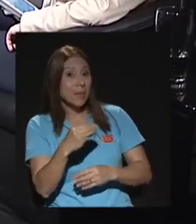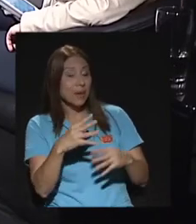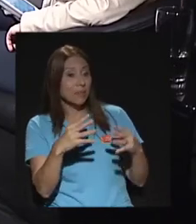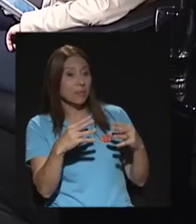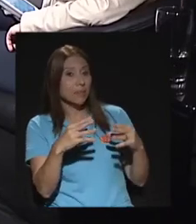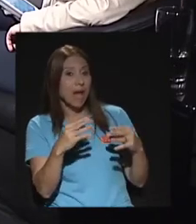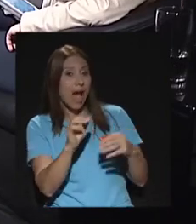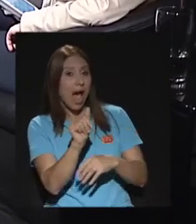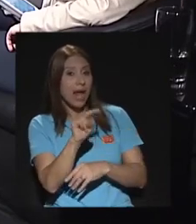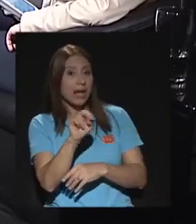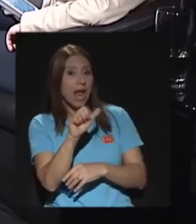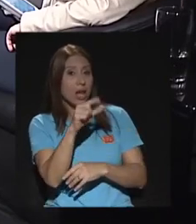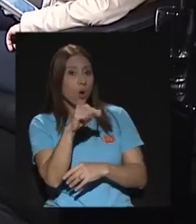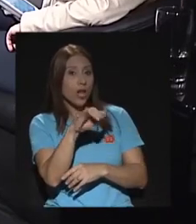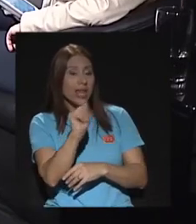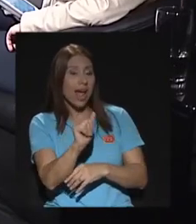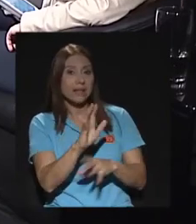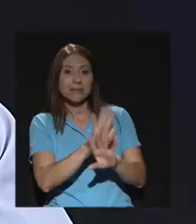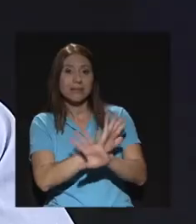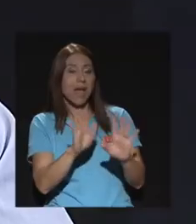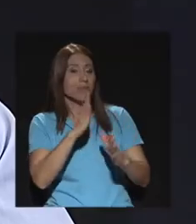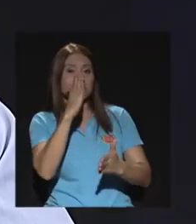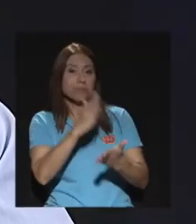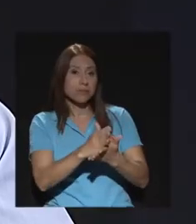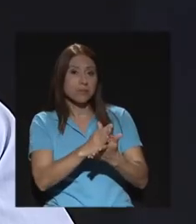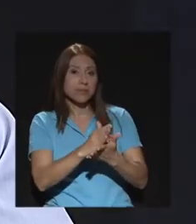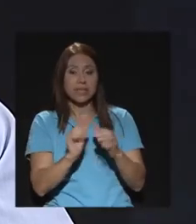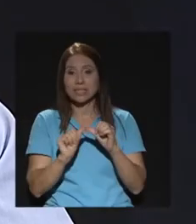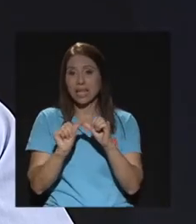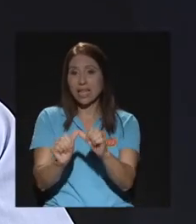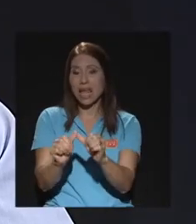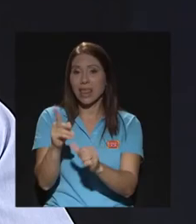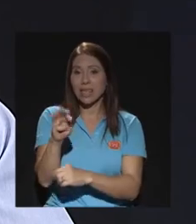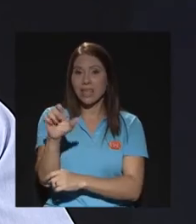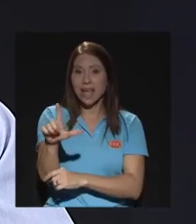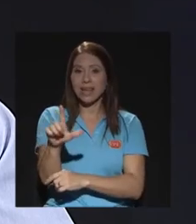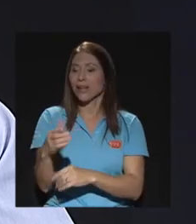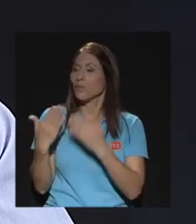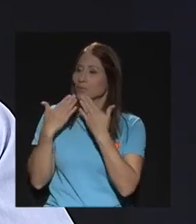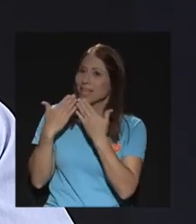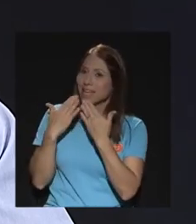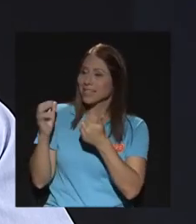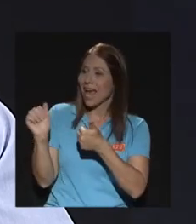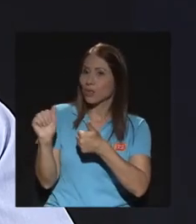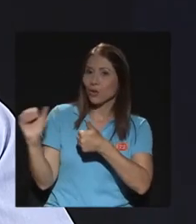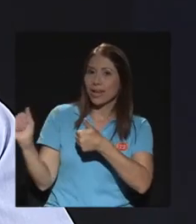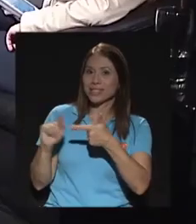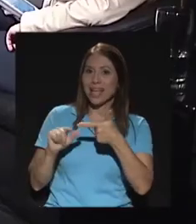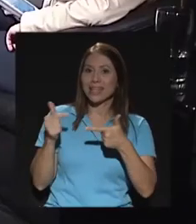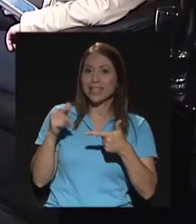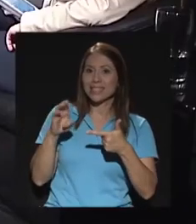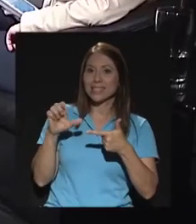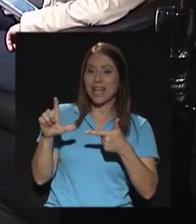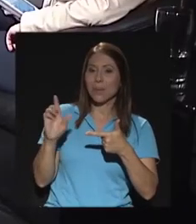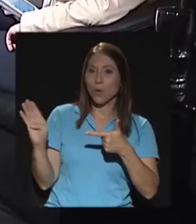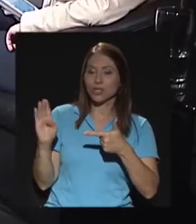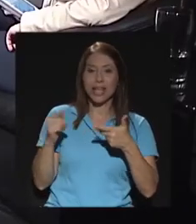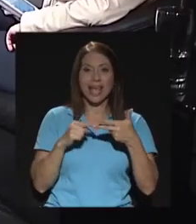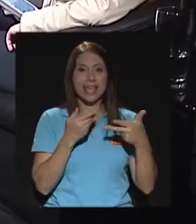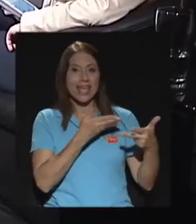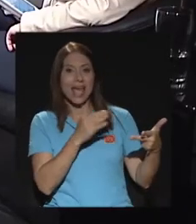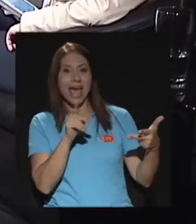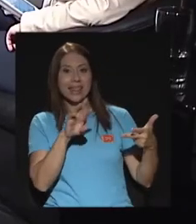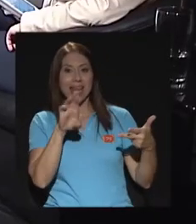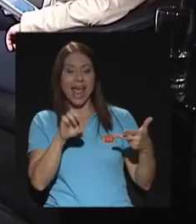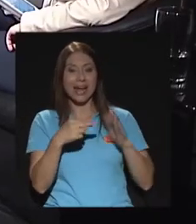analógica y seguiría la digital. Muchas gracias, don Antonio. Hoy hemos tenido la posibilidad de contar con don Antonio Alexandre, con doña Giselle Bosa y, por supuesto, con Andrea,